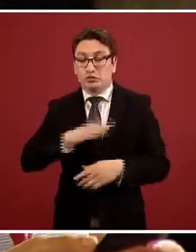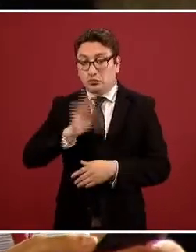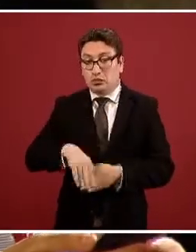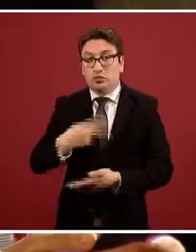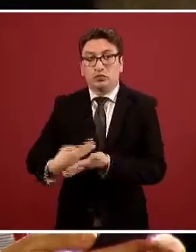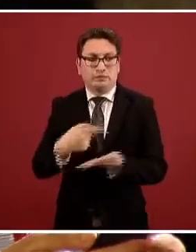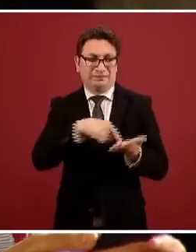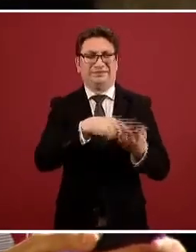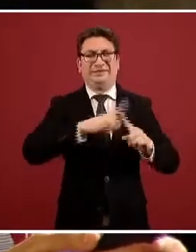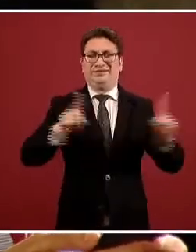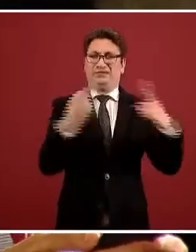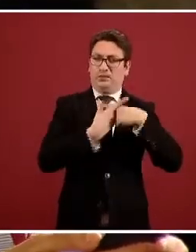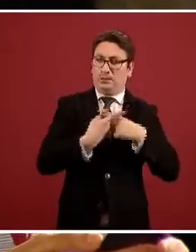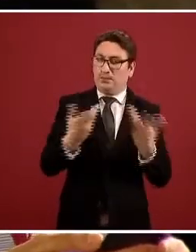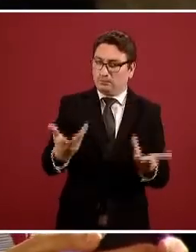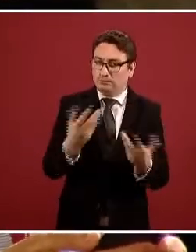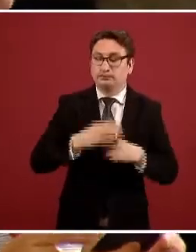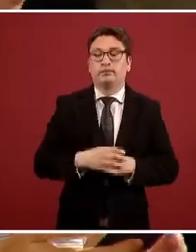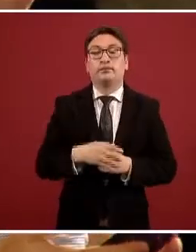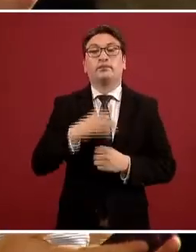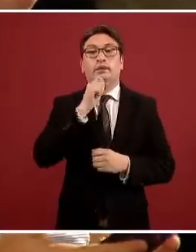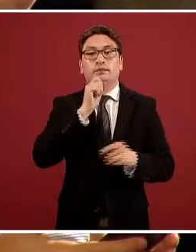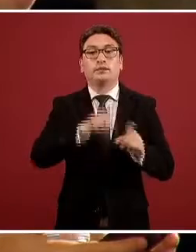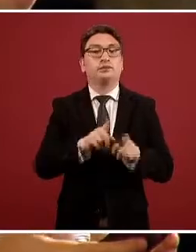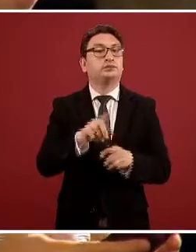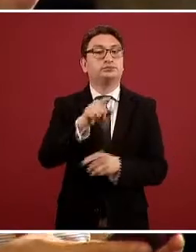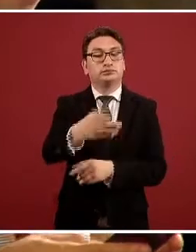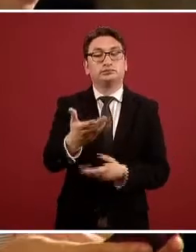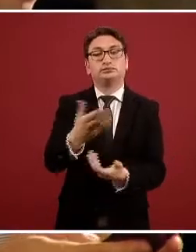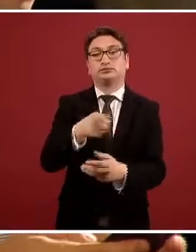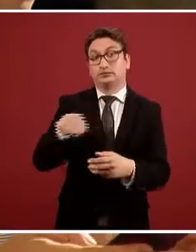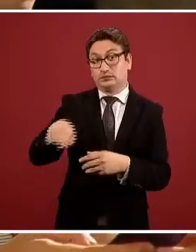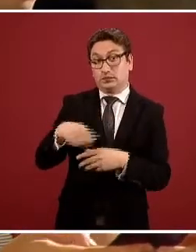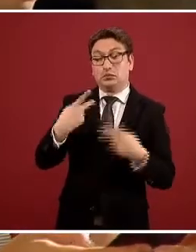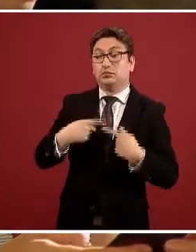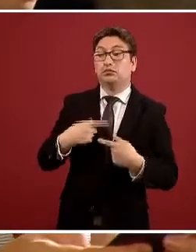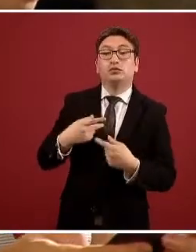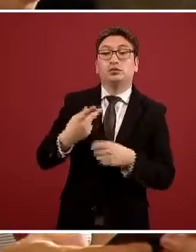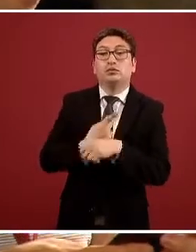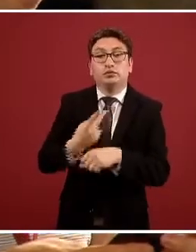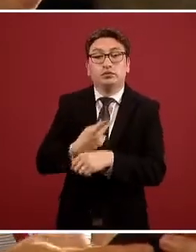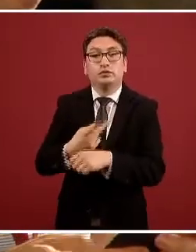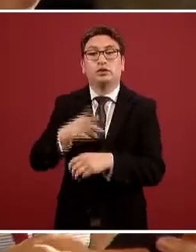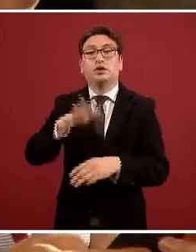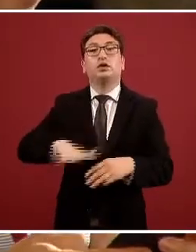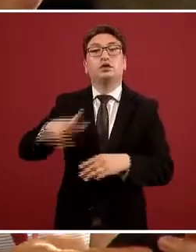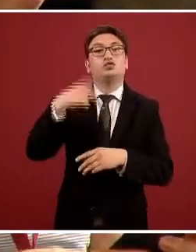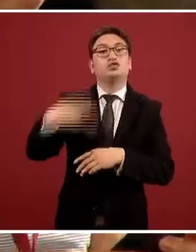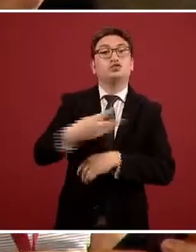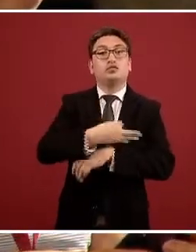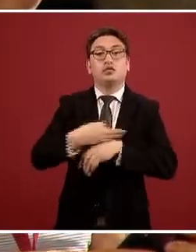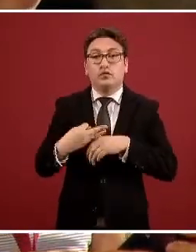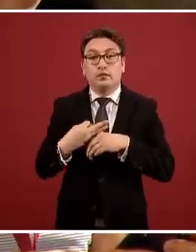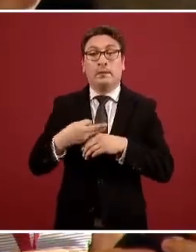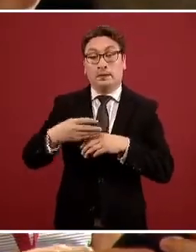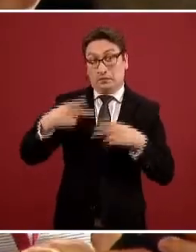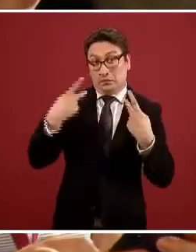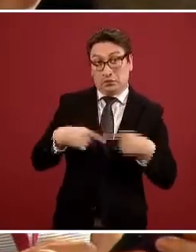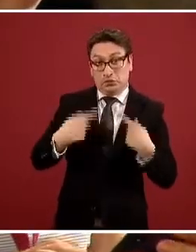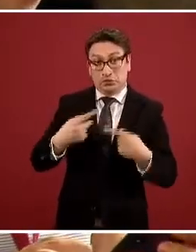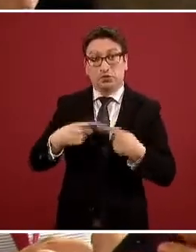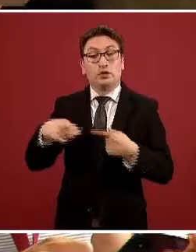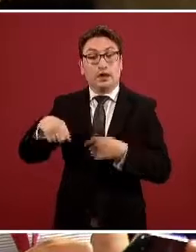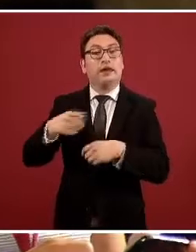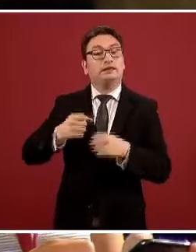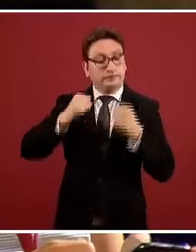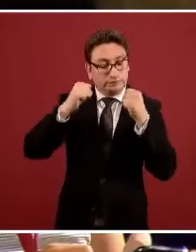disposición. También, por otra parte, no se le dio seguimiento, digamos, a los familiares de este paciente